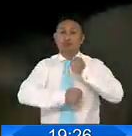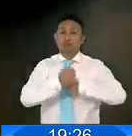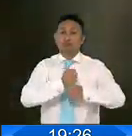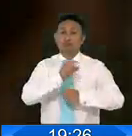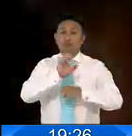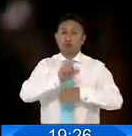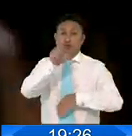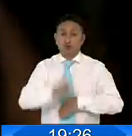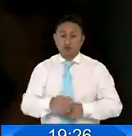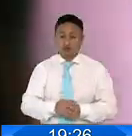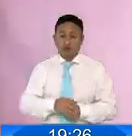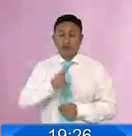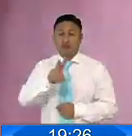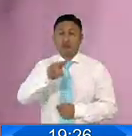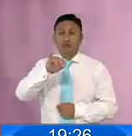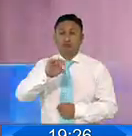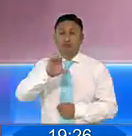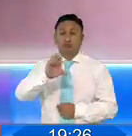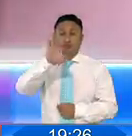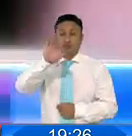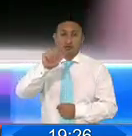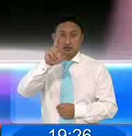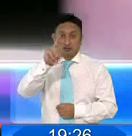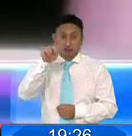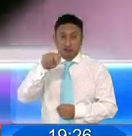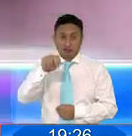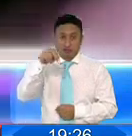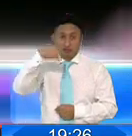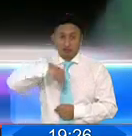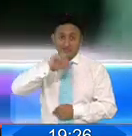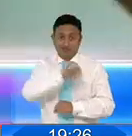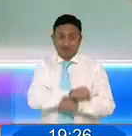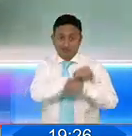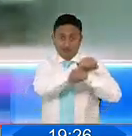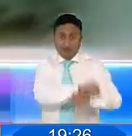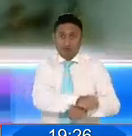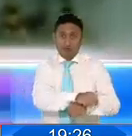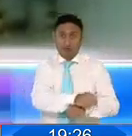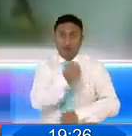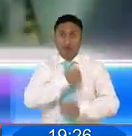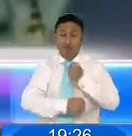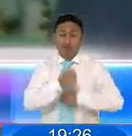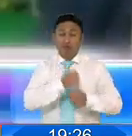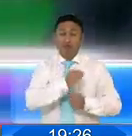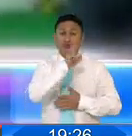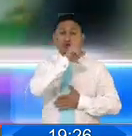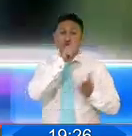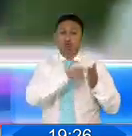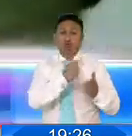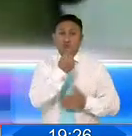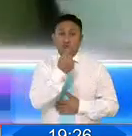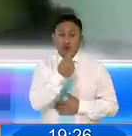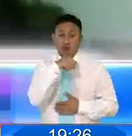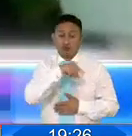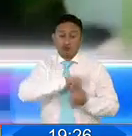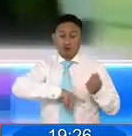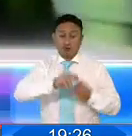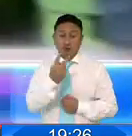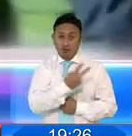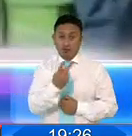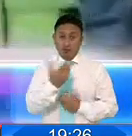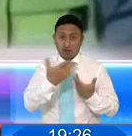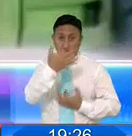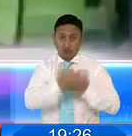ecuatoriano identificado como Víctor Eduardo Gálvez Gálvez estuvo detenido. Pues en 2011 ya habría sido procesado junto a su hermano por